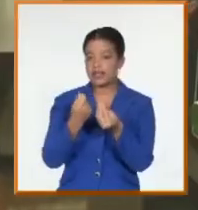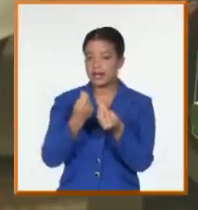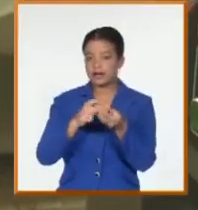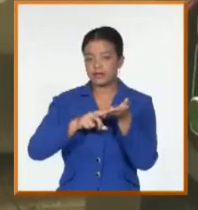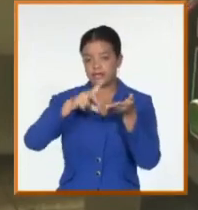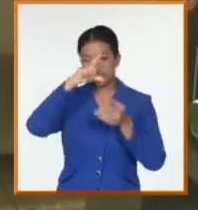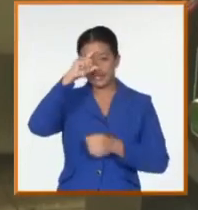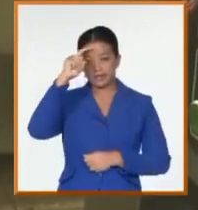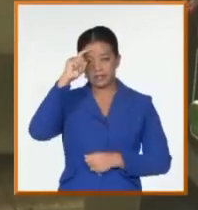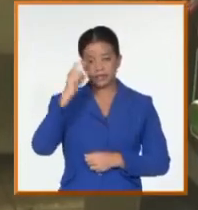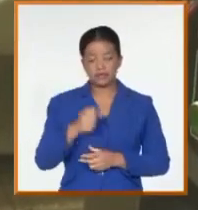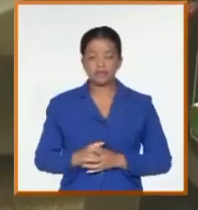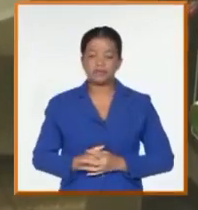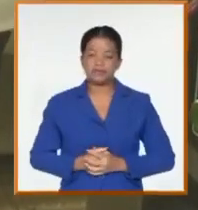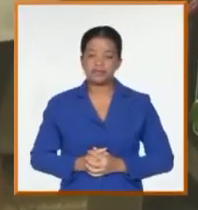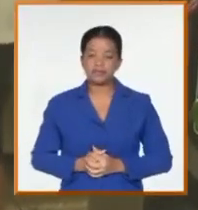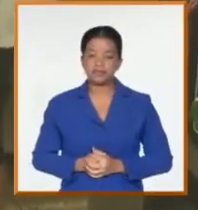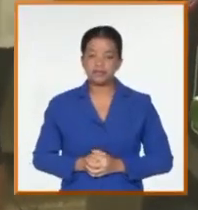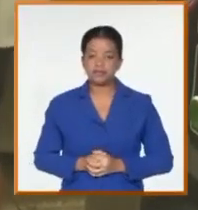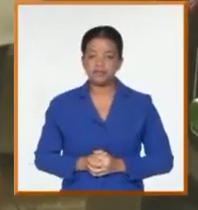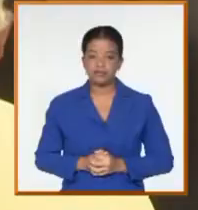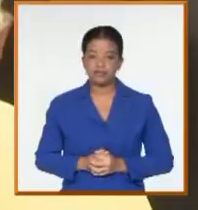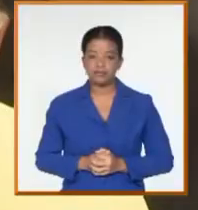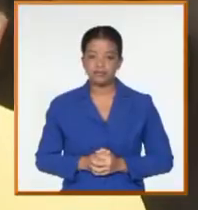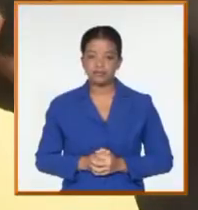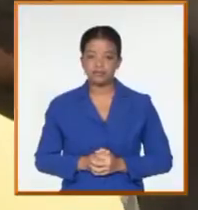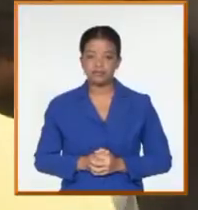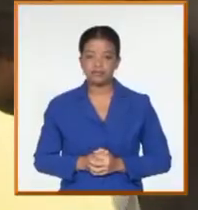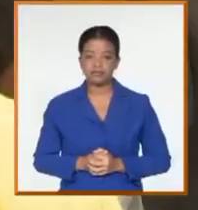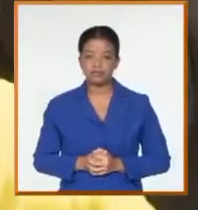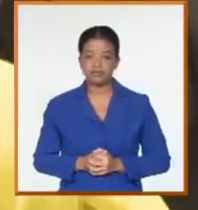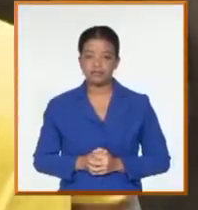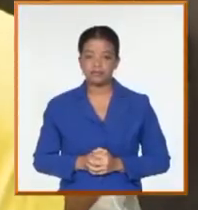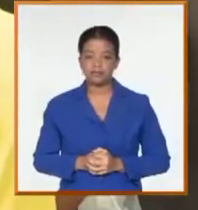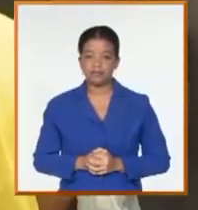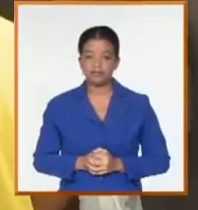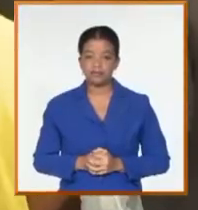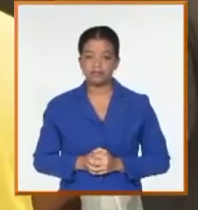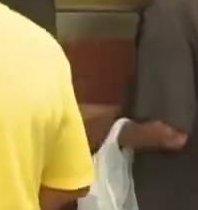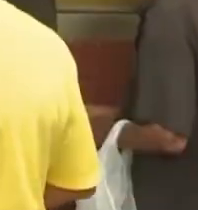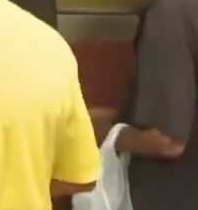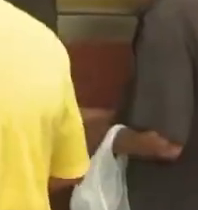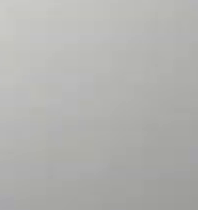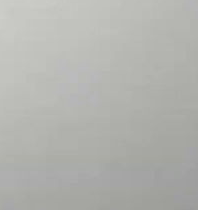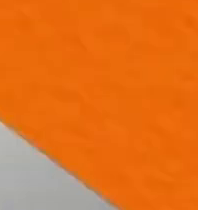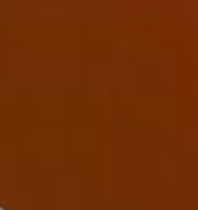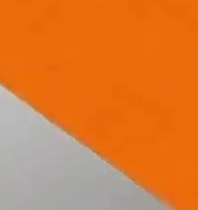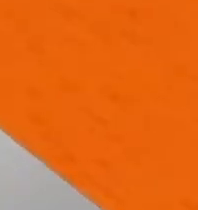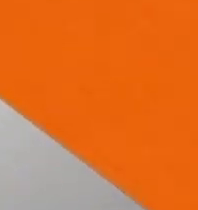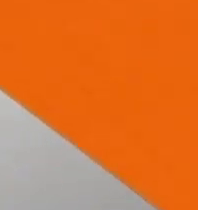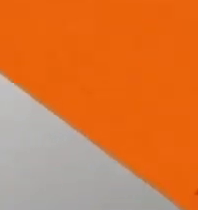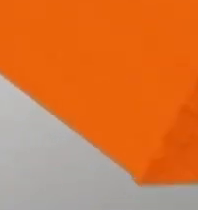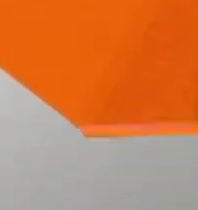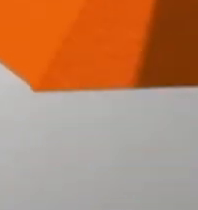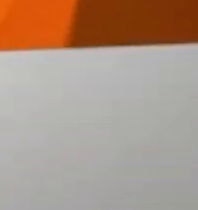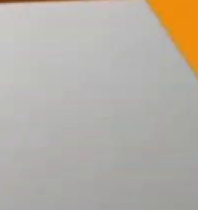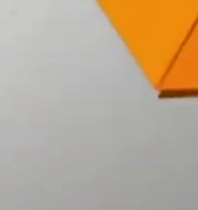desde Santi espíritus Nelson Manuel Pérez estupiñán especial para la mesa redonda